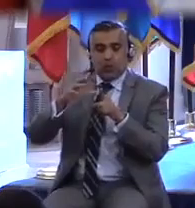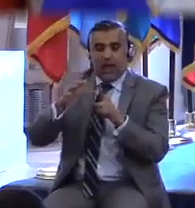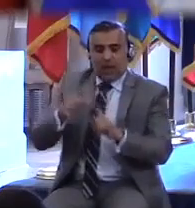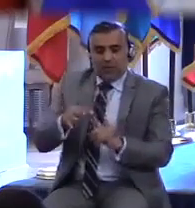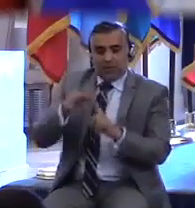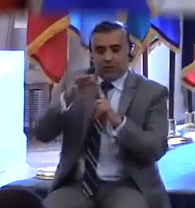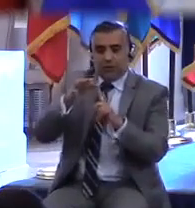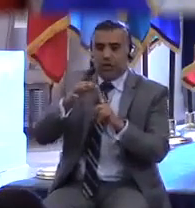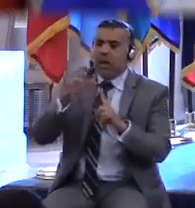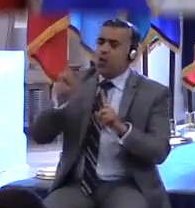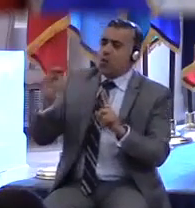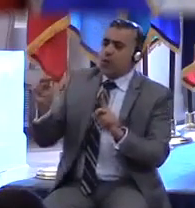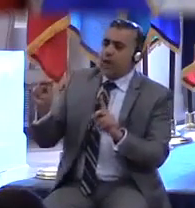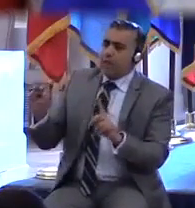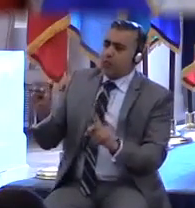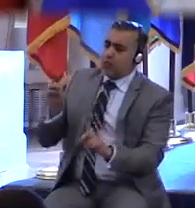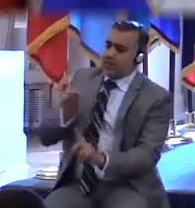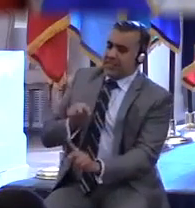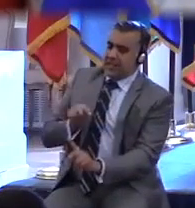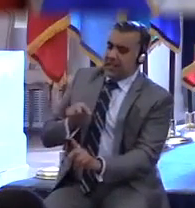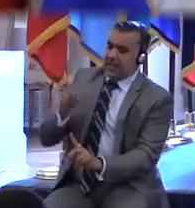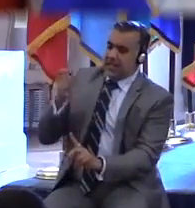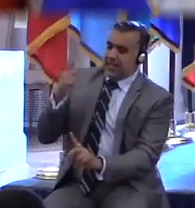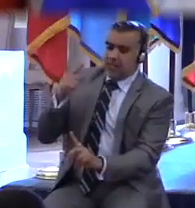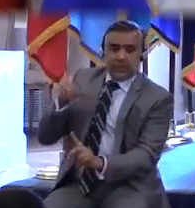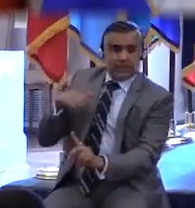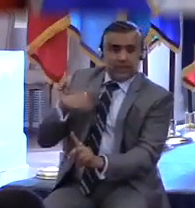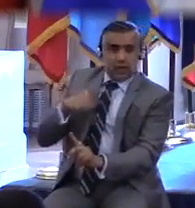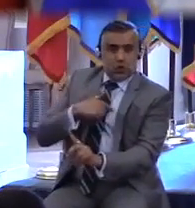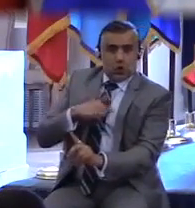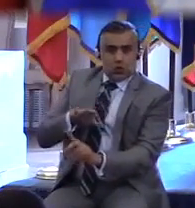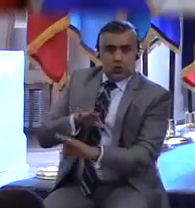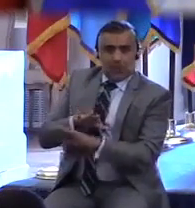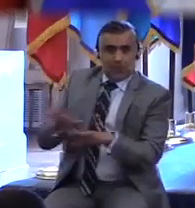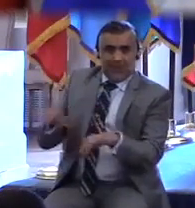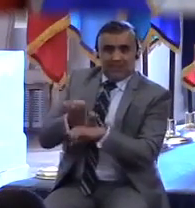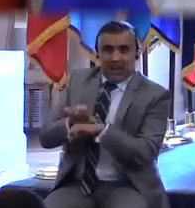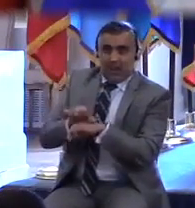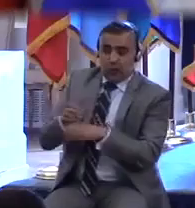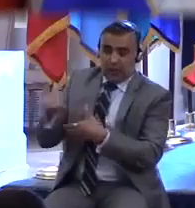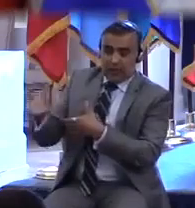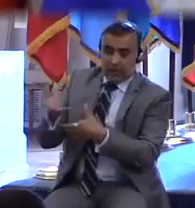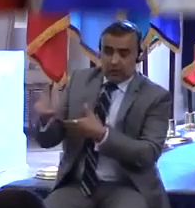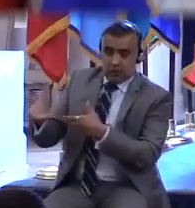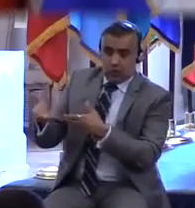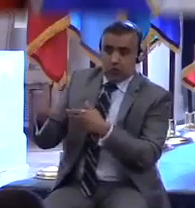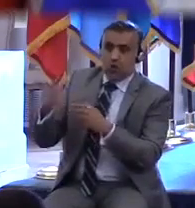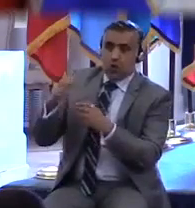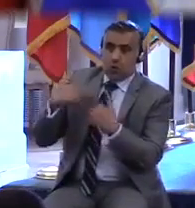no trabajamos desde un enfoque de derechos humanos y con una perspectiva de género, las mujeres y